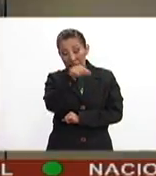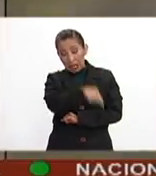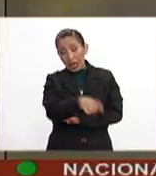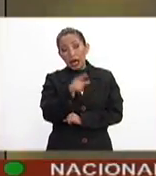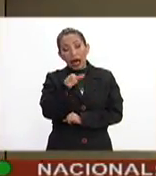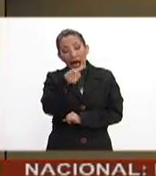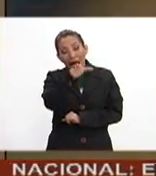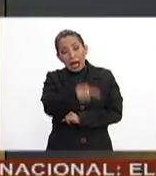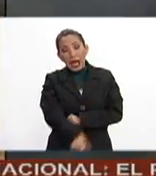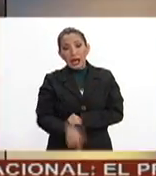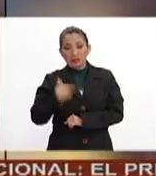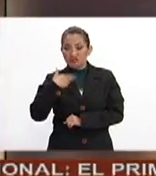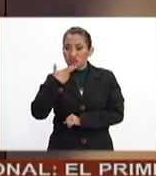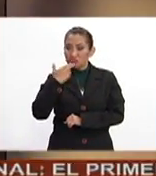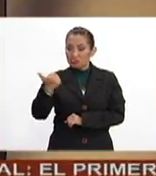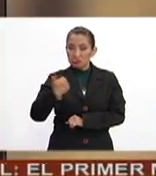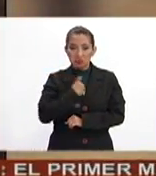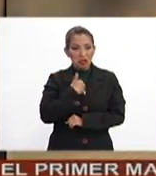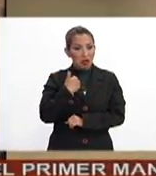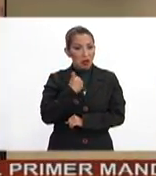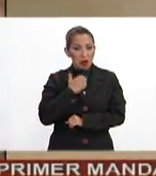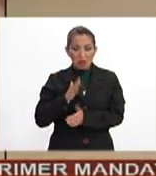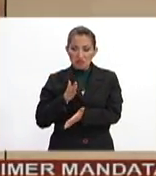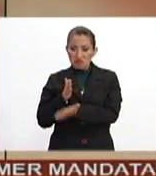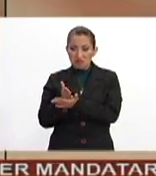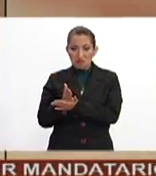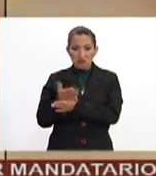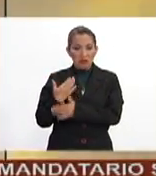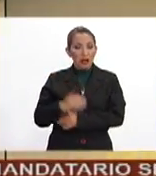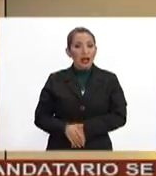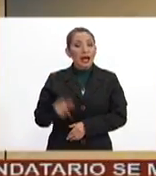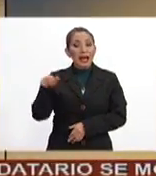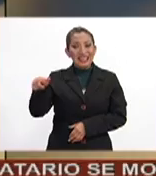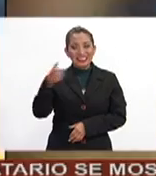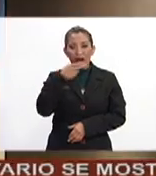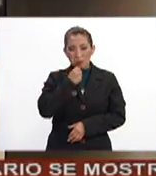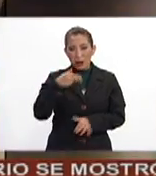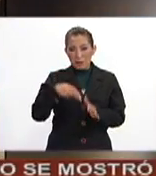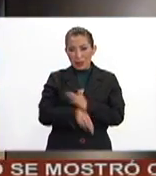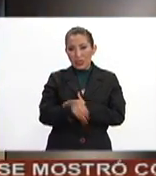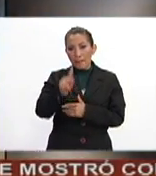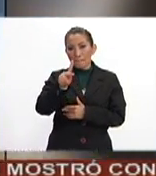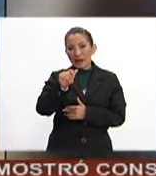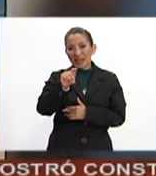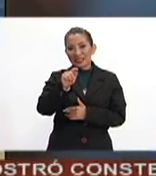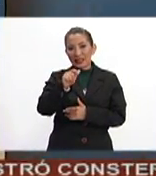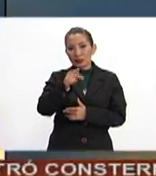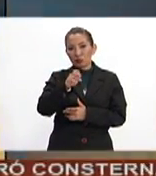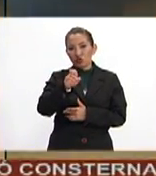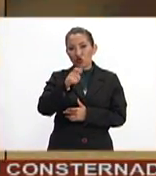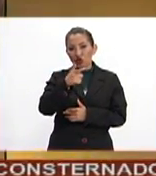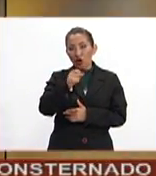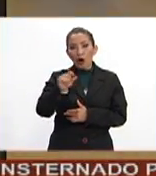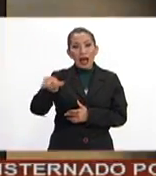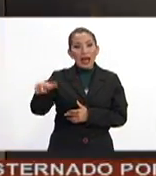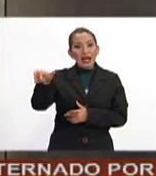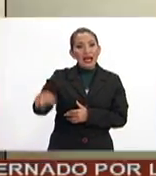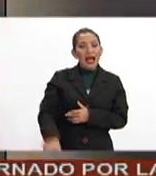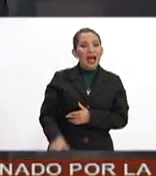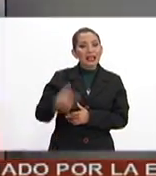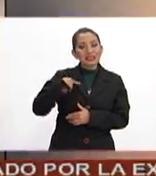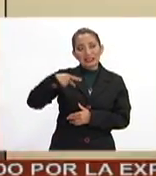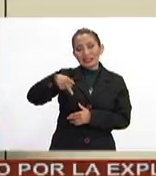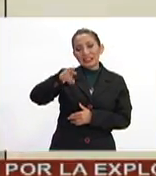presuntamente se trató de un kamikaze, de un atacante suicida. El kamikaze en el metro de San Petersburgo era el ciudadano